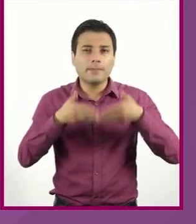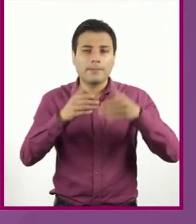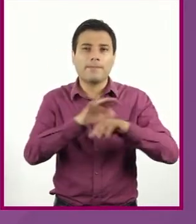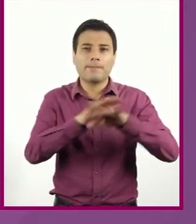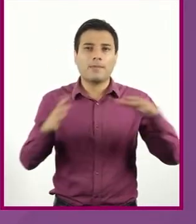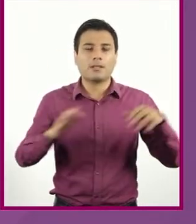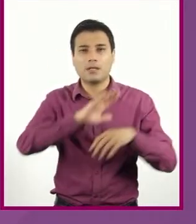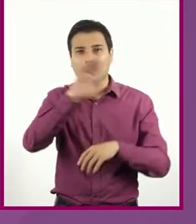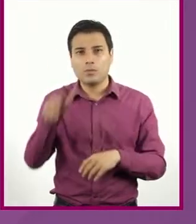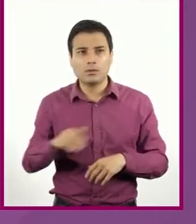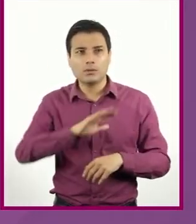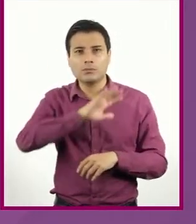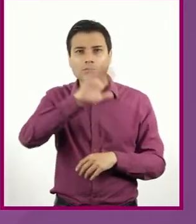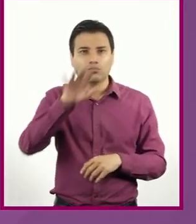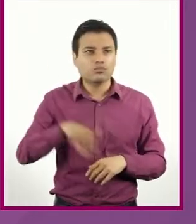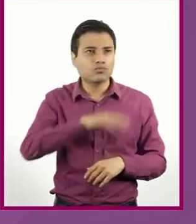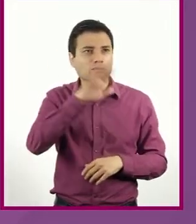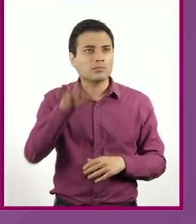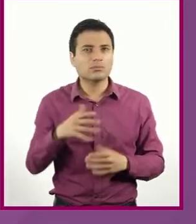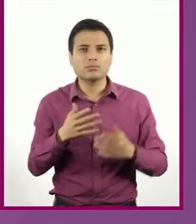muerte de Enkidu.